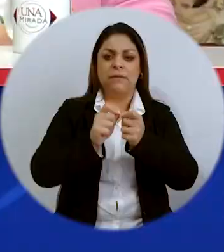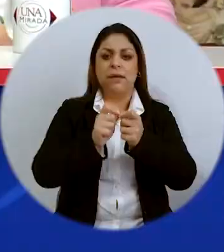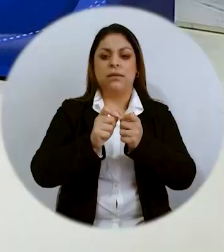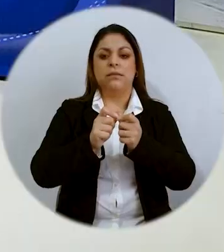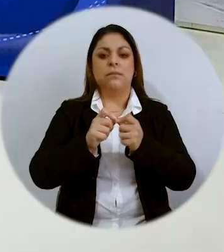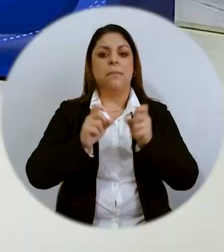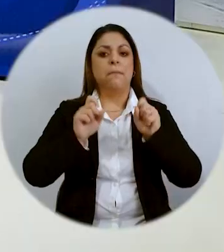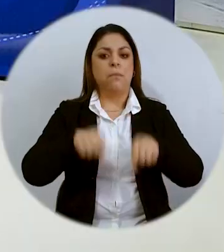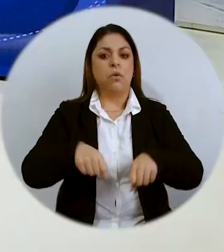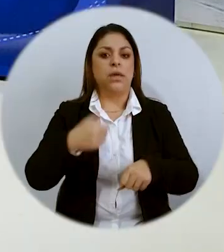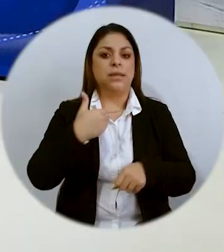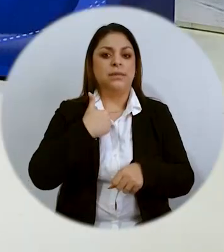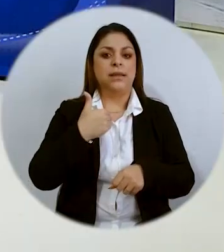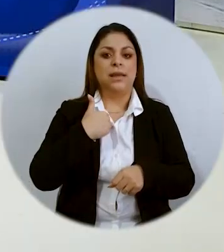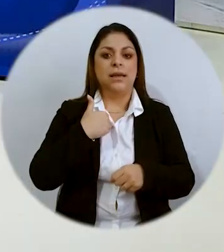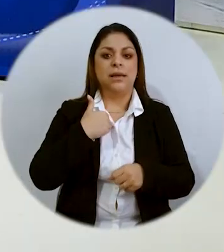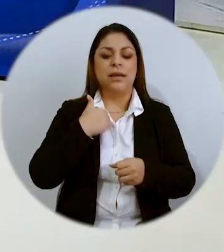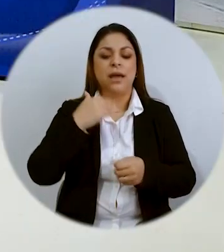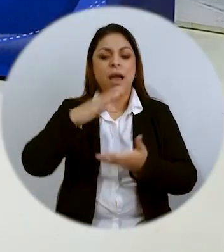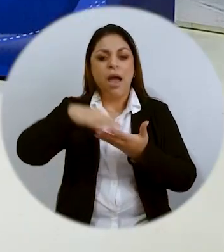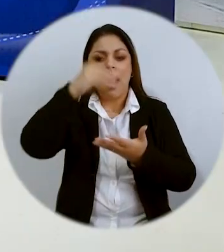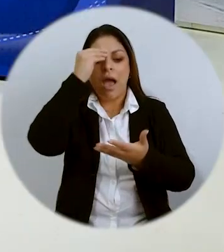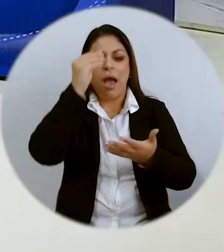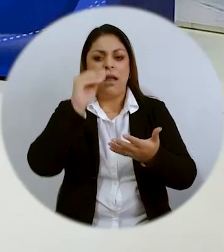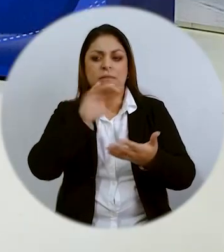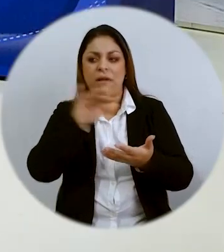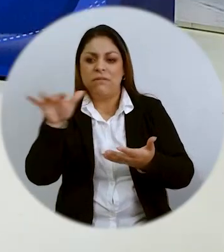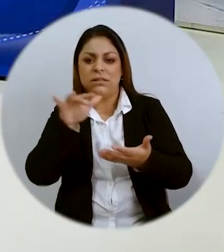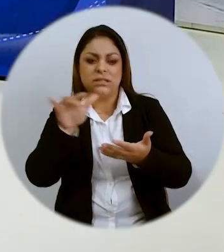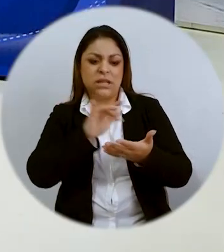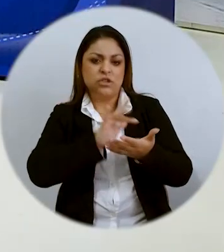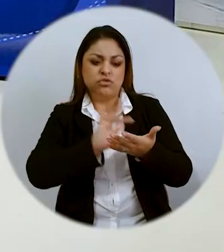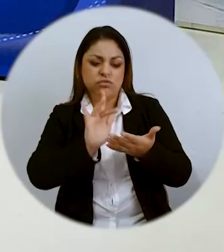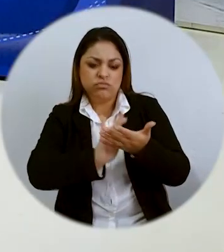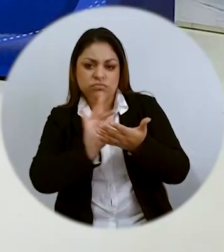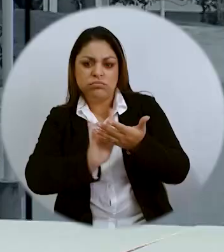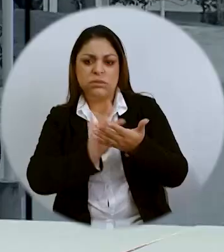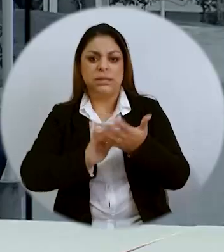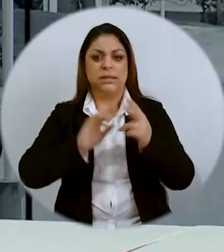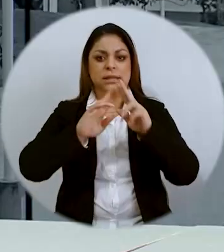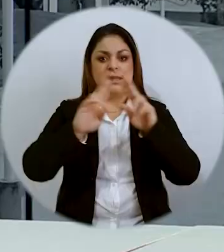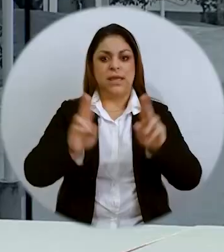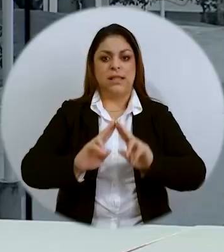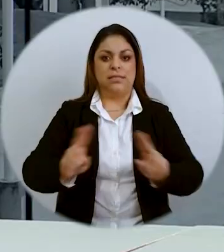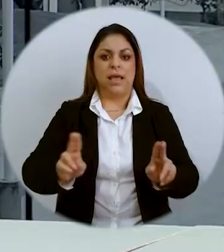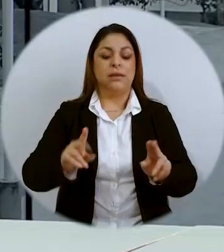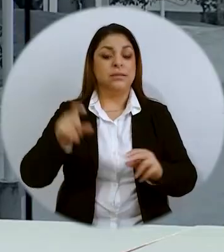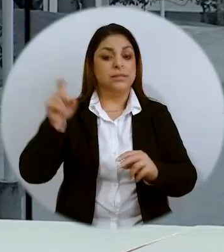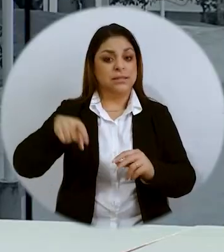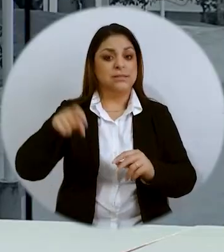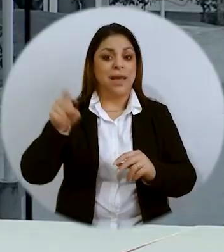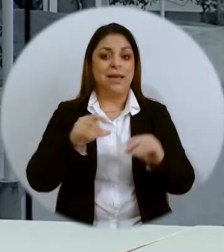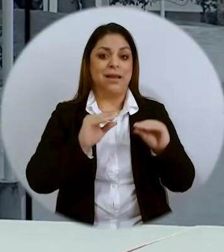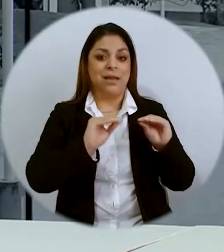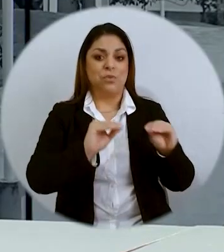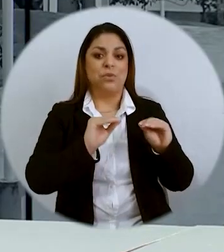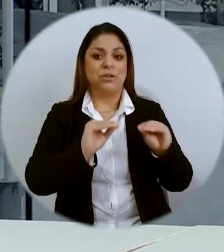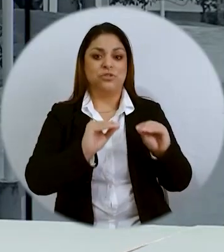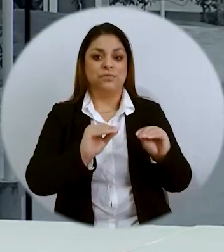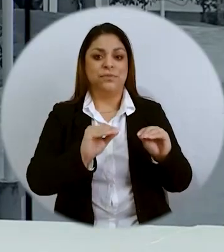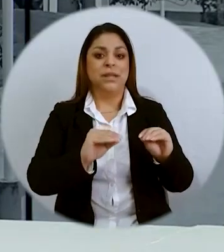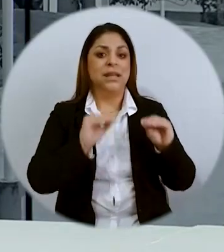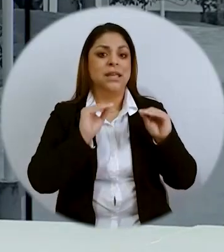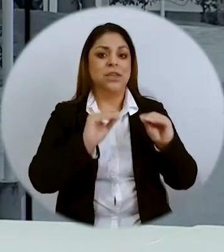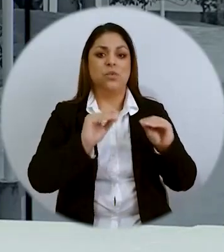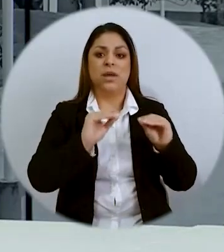el poder tener esa alfabetización digital, reto y tarea necesaria de la educación, y